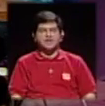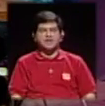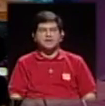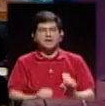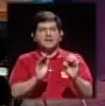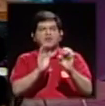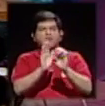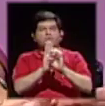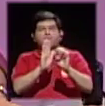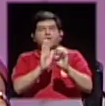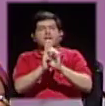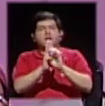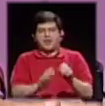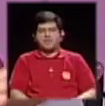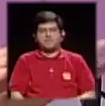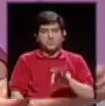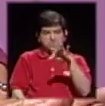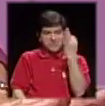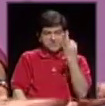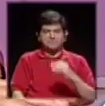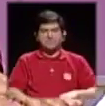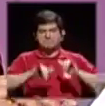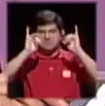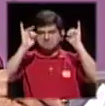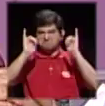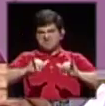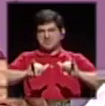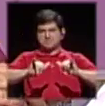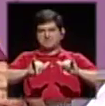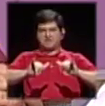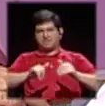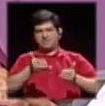como hechos ejemplares para que se mantengan